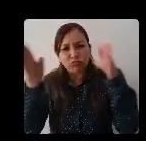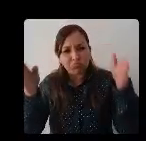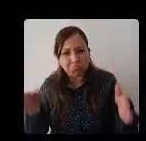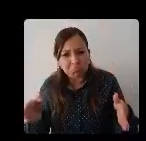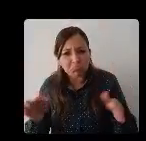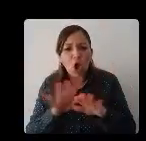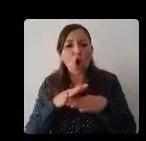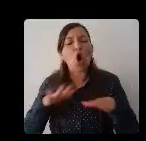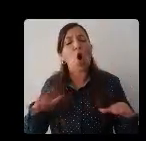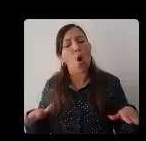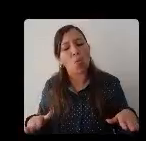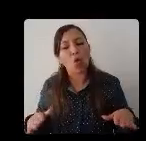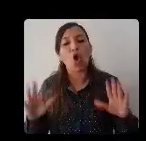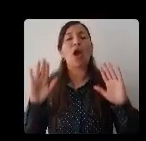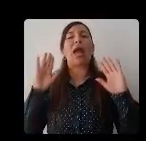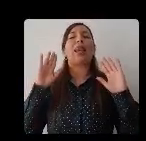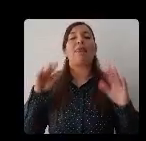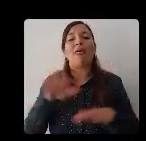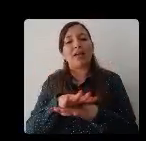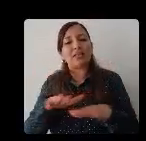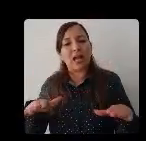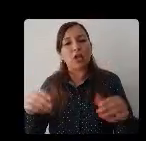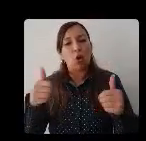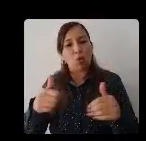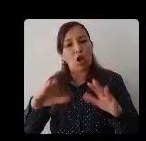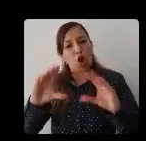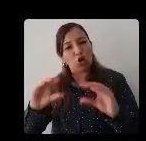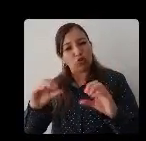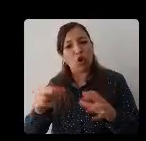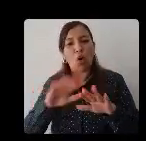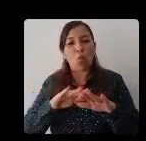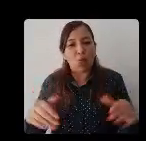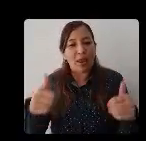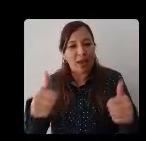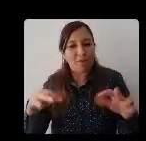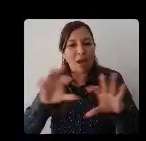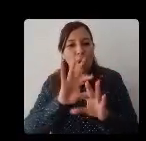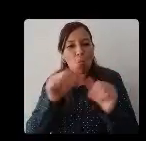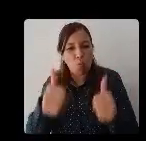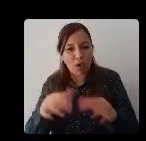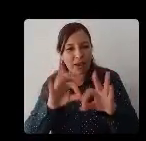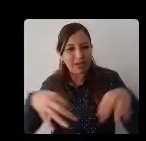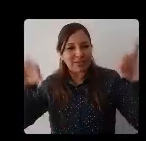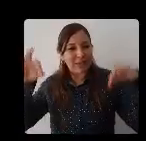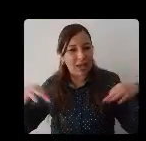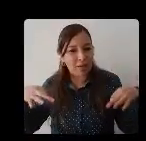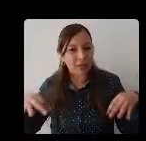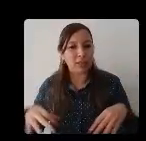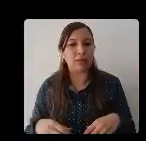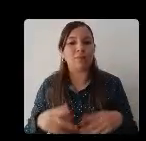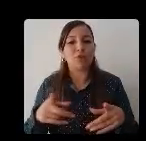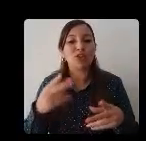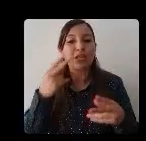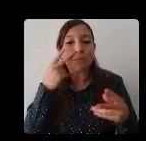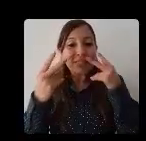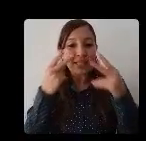ProCompite, ¿no? ProCompite también, hasta el momento estamos en ejecución, hemos ganado en el año 2018, dado la pandemia,